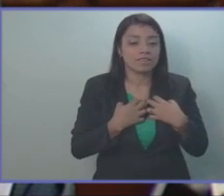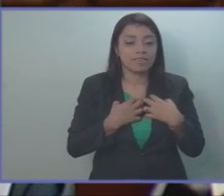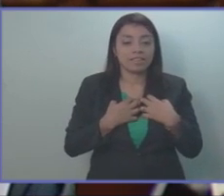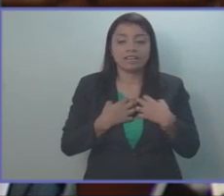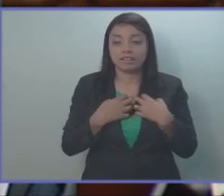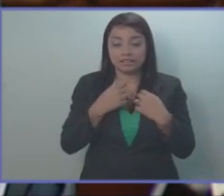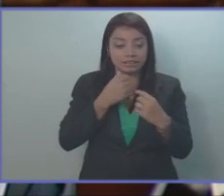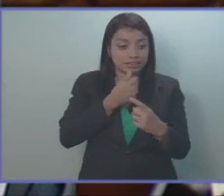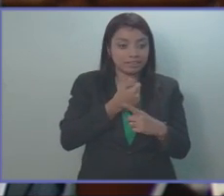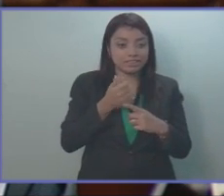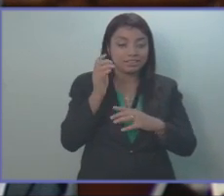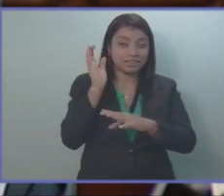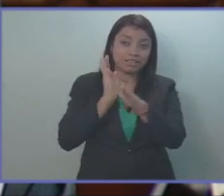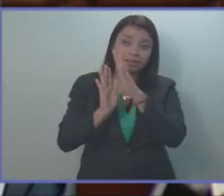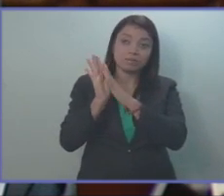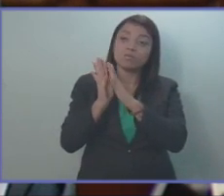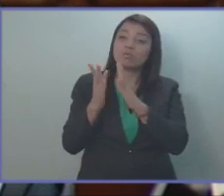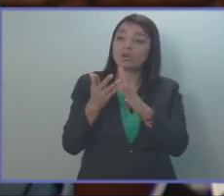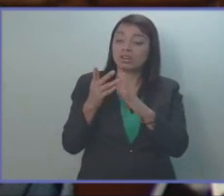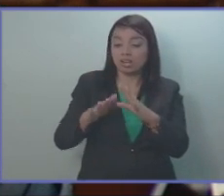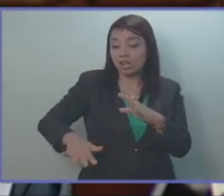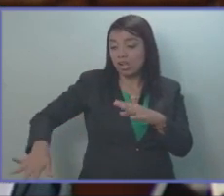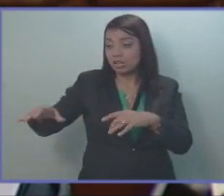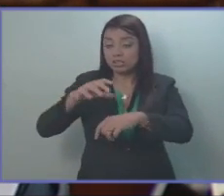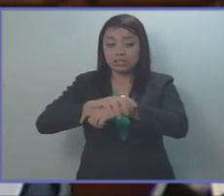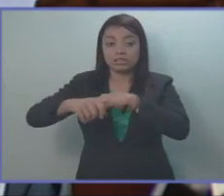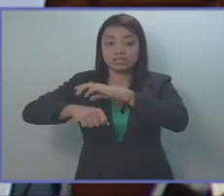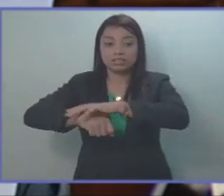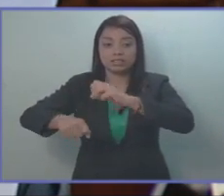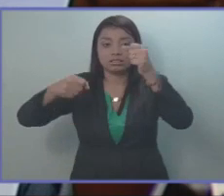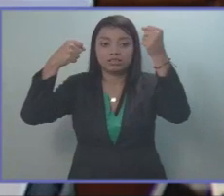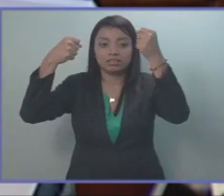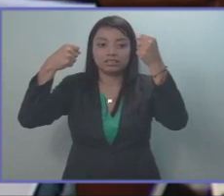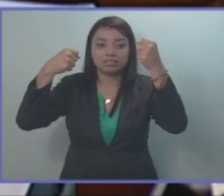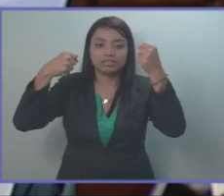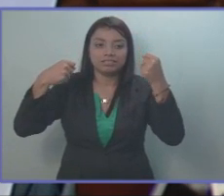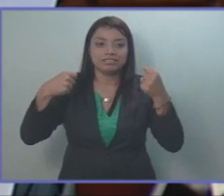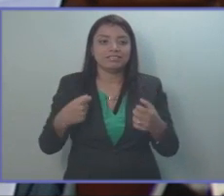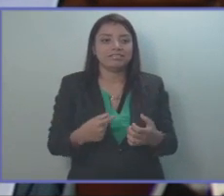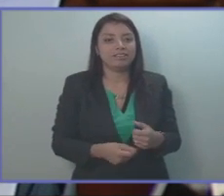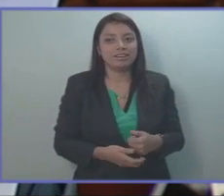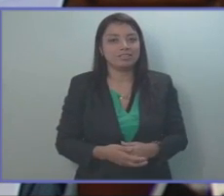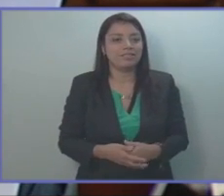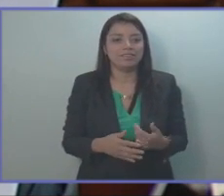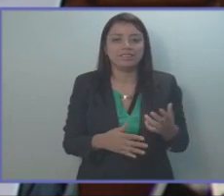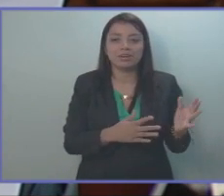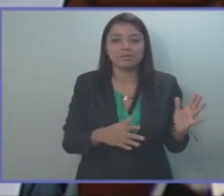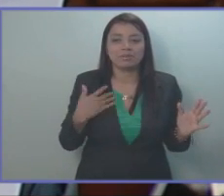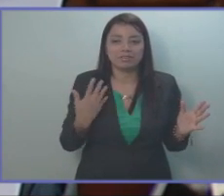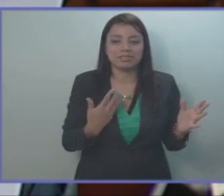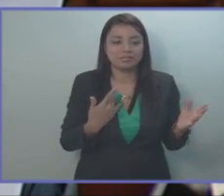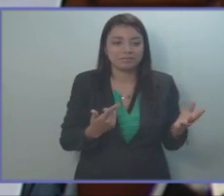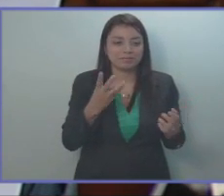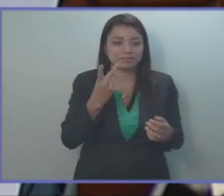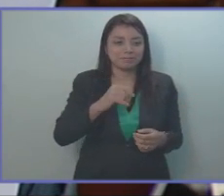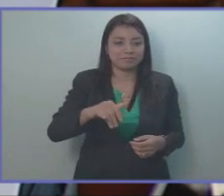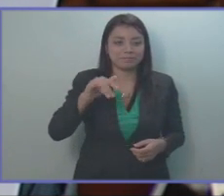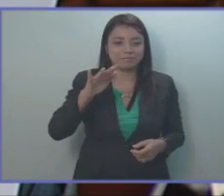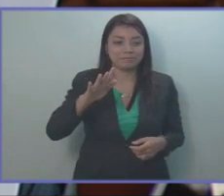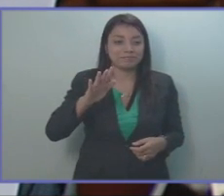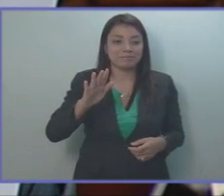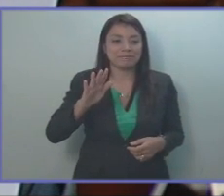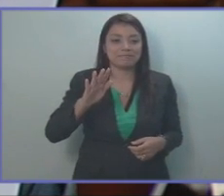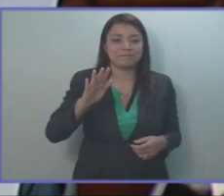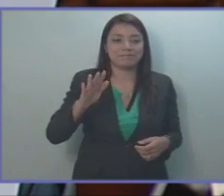patrimonio, por órdenes giradas desde los centros penitenciarios. Romanos 5, que para el cumplimiento